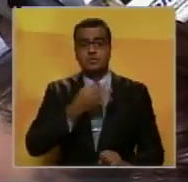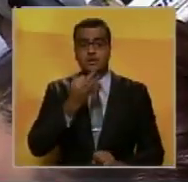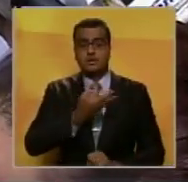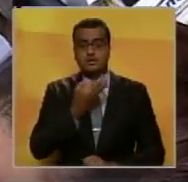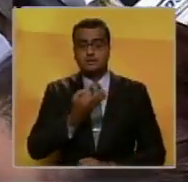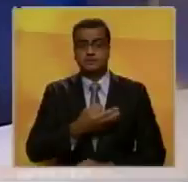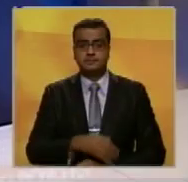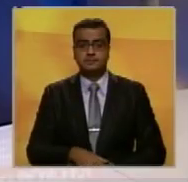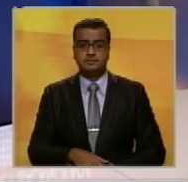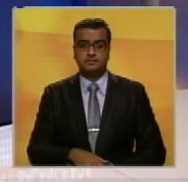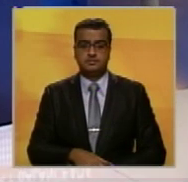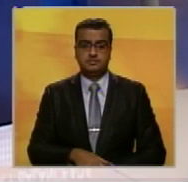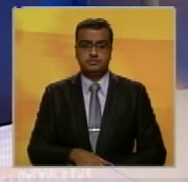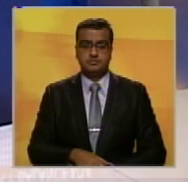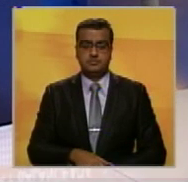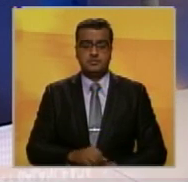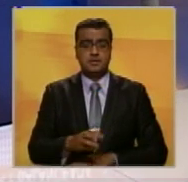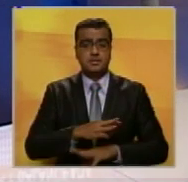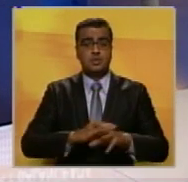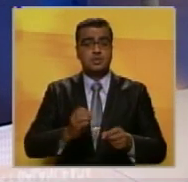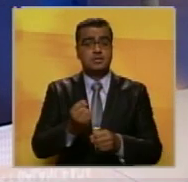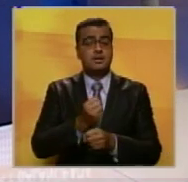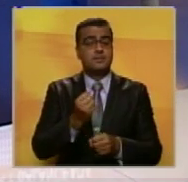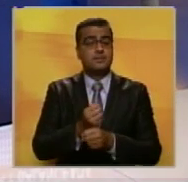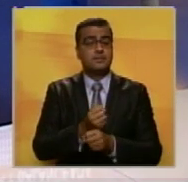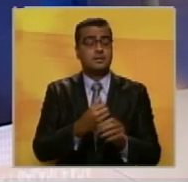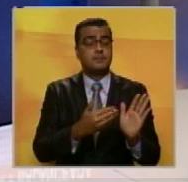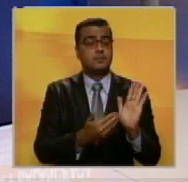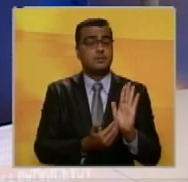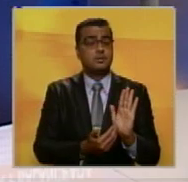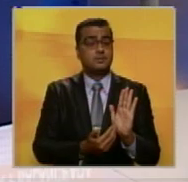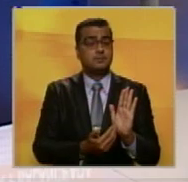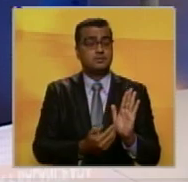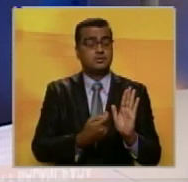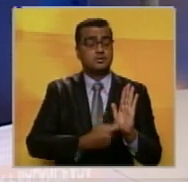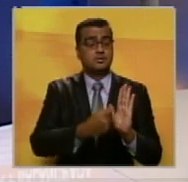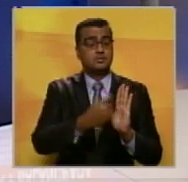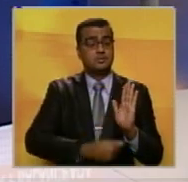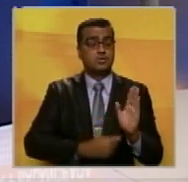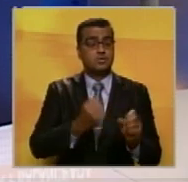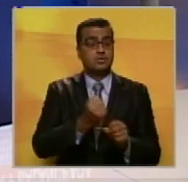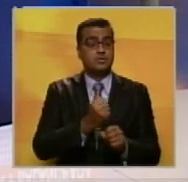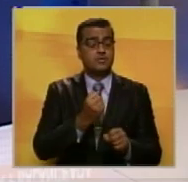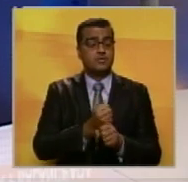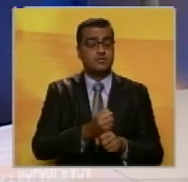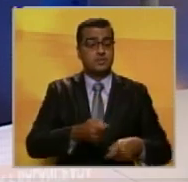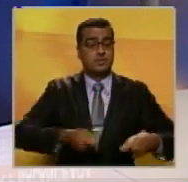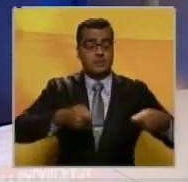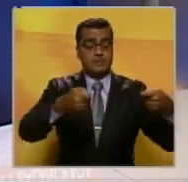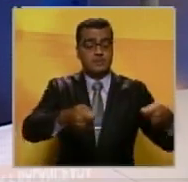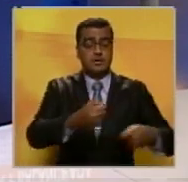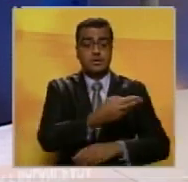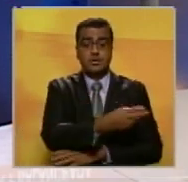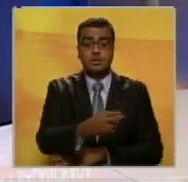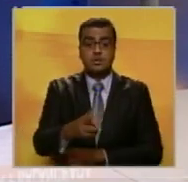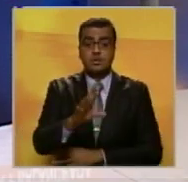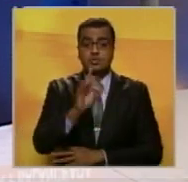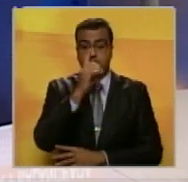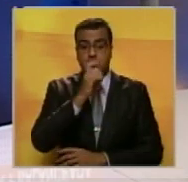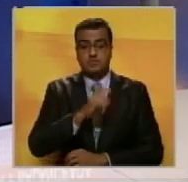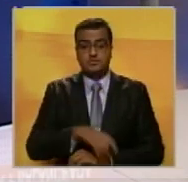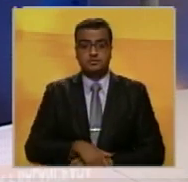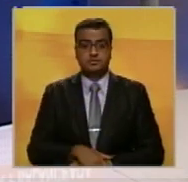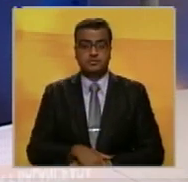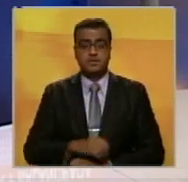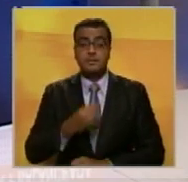mediodía. El Ministerio del Trabajo recibió la propuesta de convención colectiva de los trabajadores maderas del Orinoco, vencida desde hace 8 años,